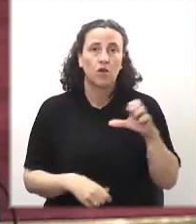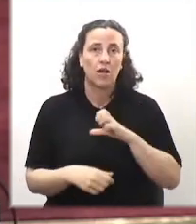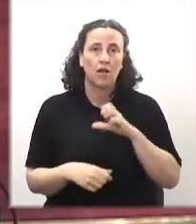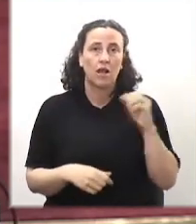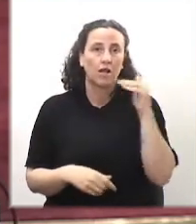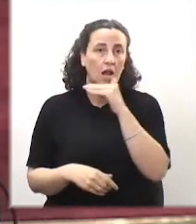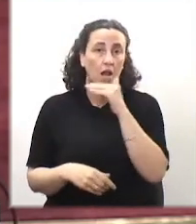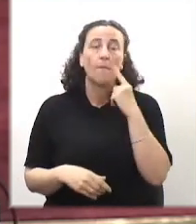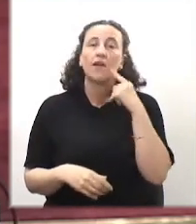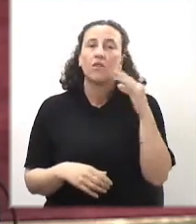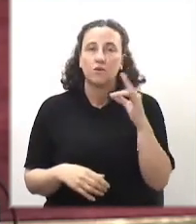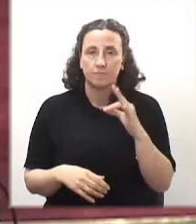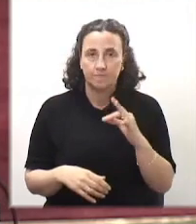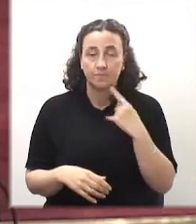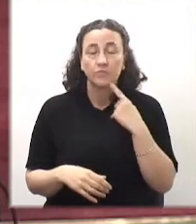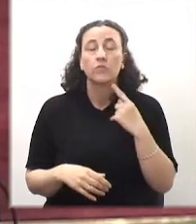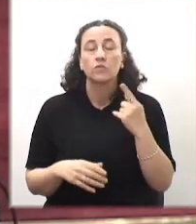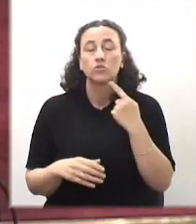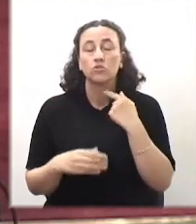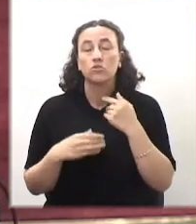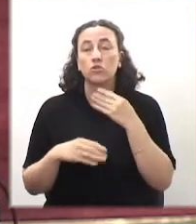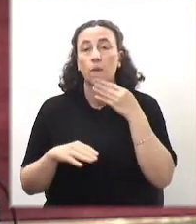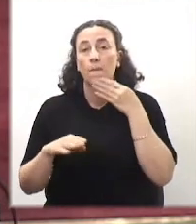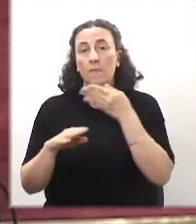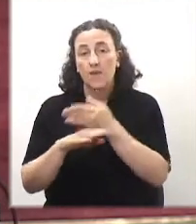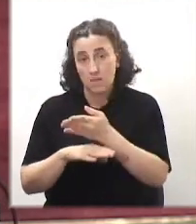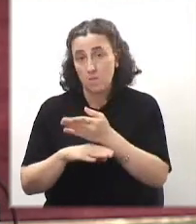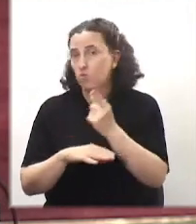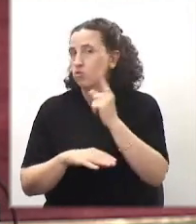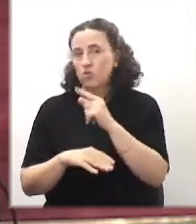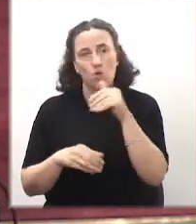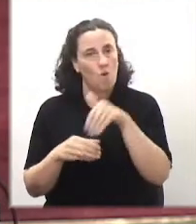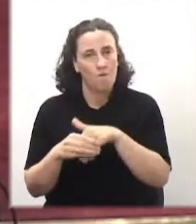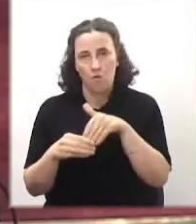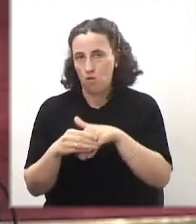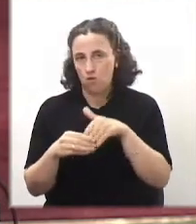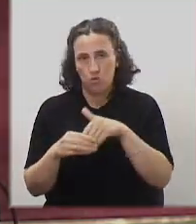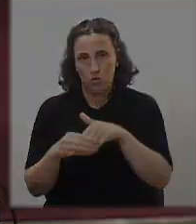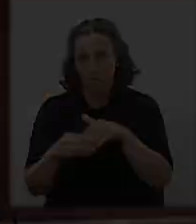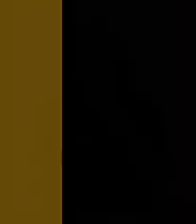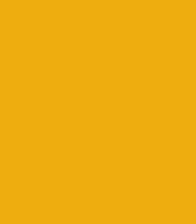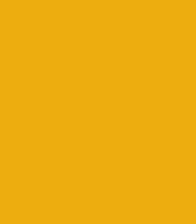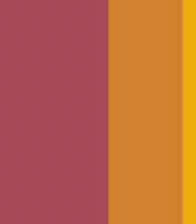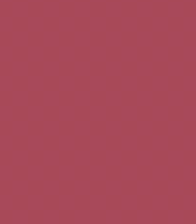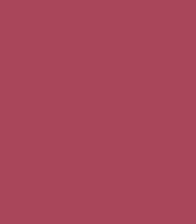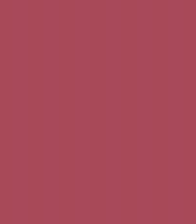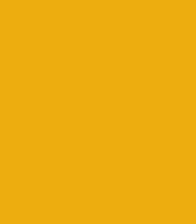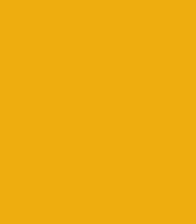Presidenta. Así que, perdón, vamos a aconsejar al cuerpo que no vote este proyecto como lo va a hacer Cabildo.